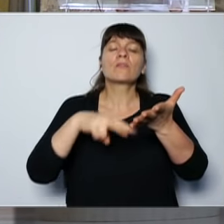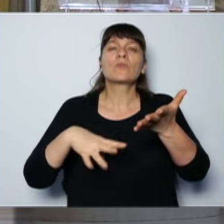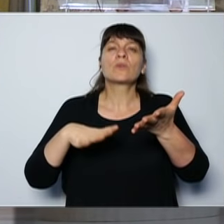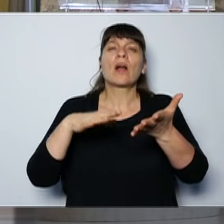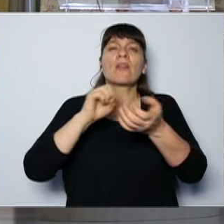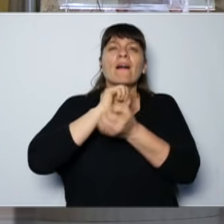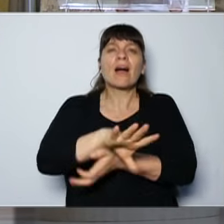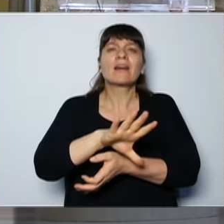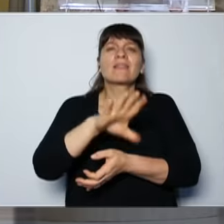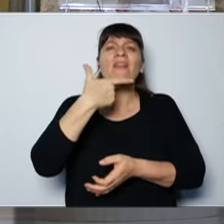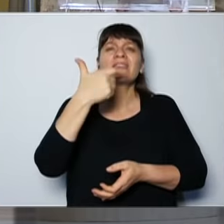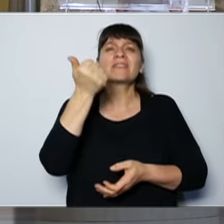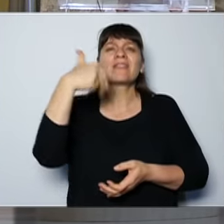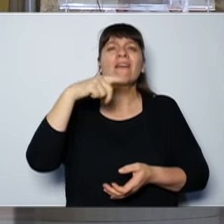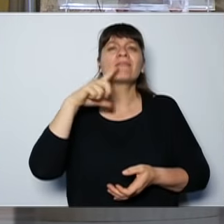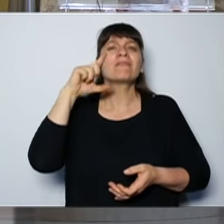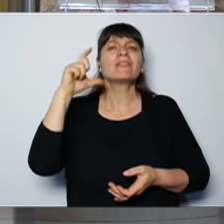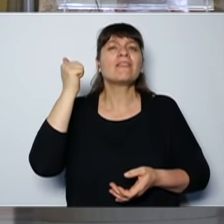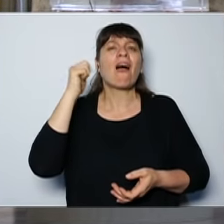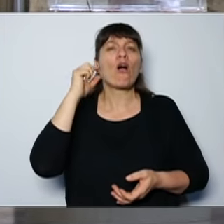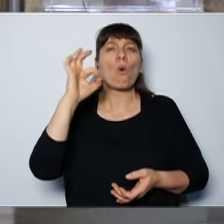Lectura de la Carta de Santiago.